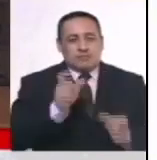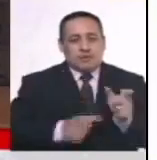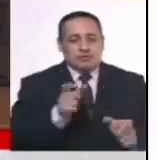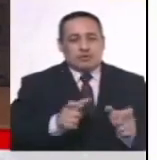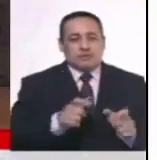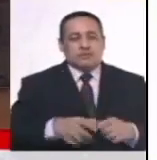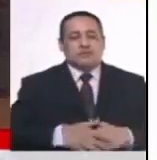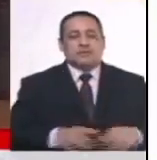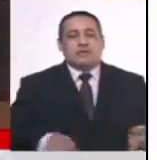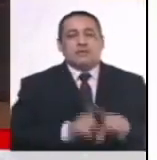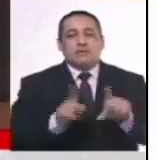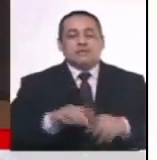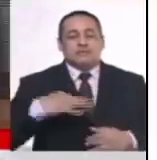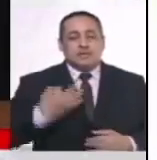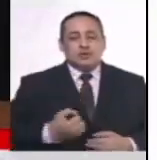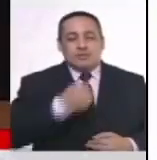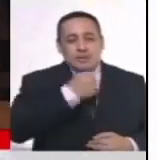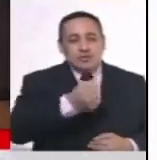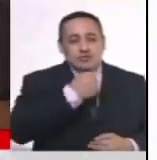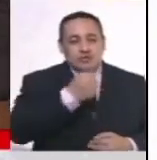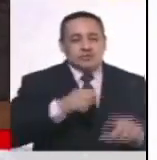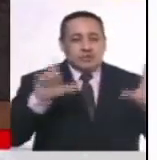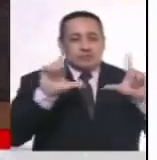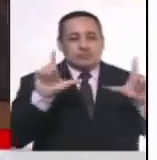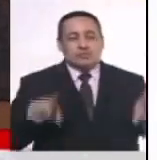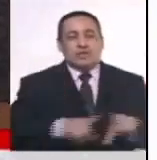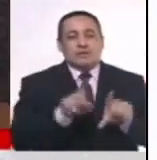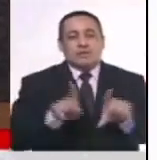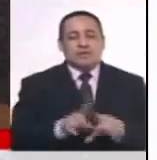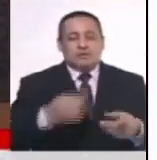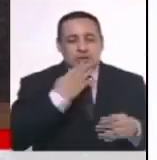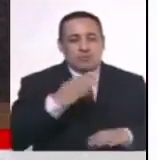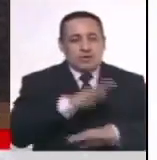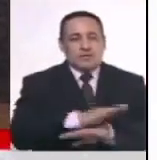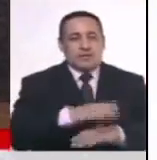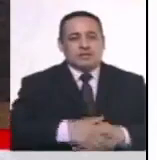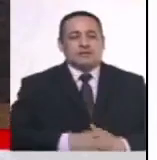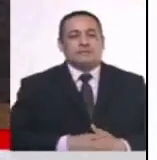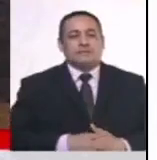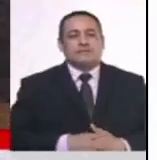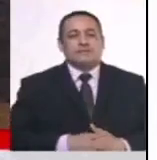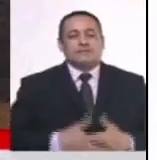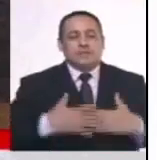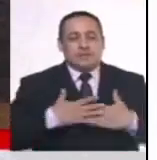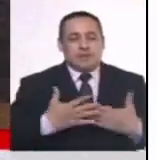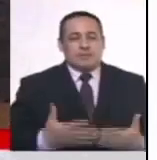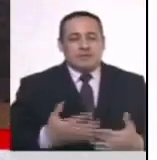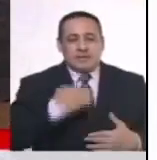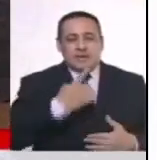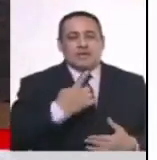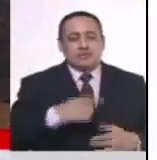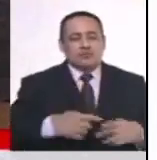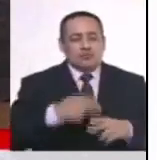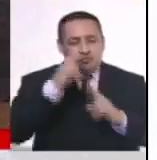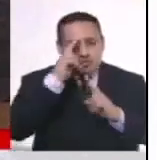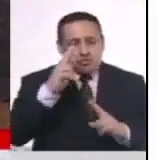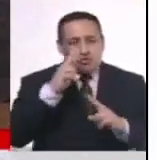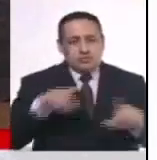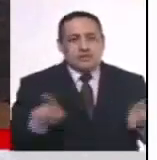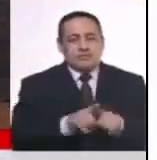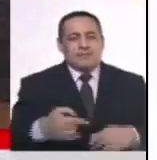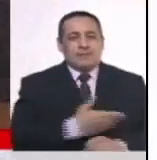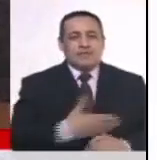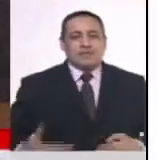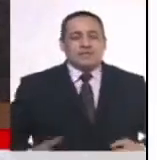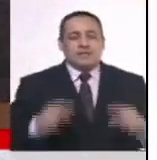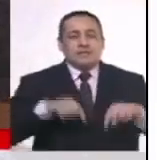presente, señores periodistas, tengan ustedes una buena tarde. Es para mí un honor el presidir